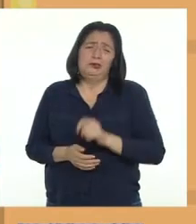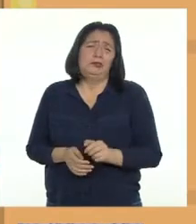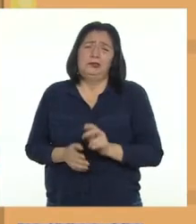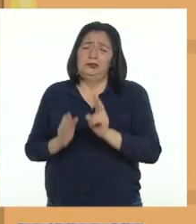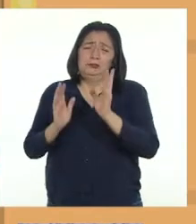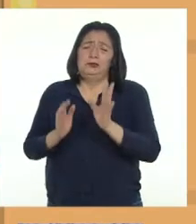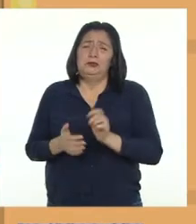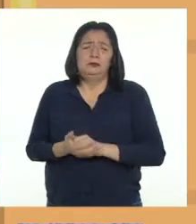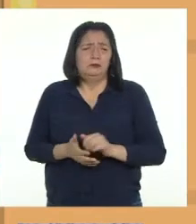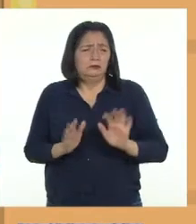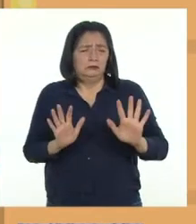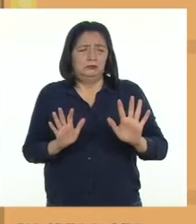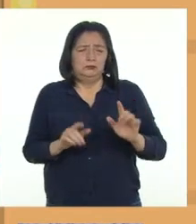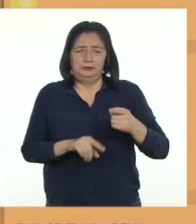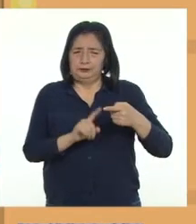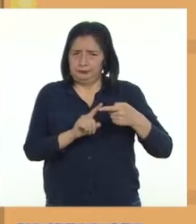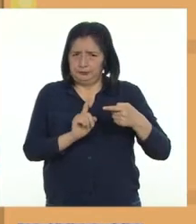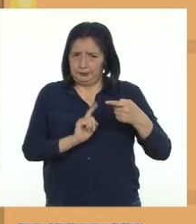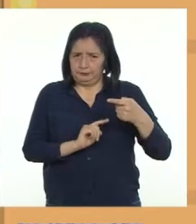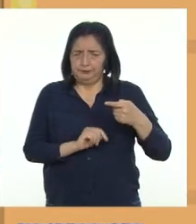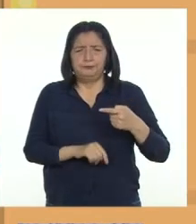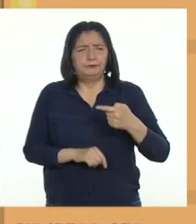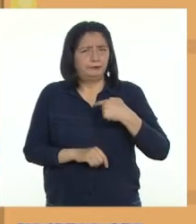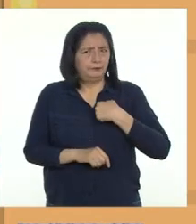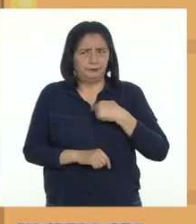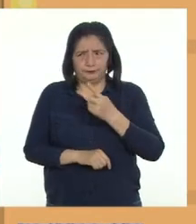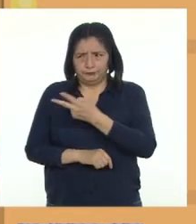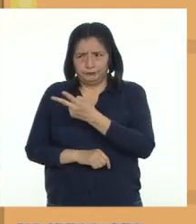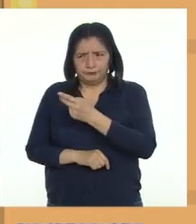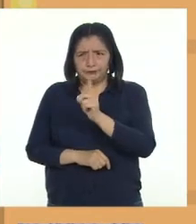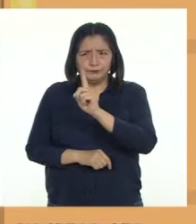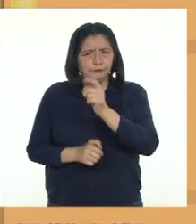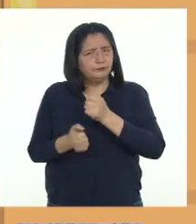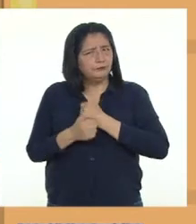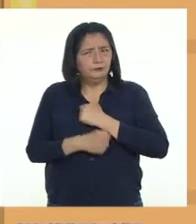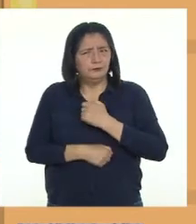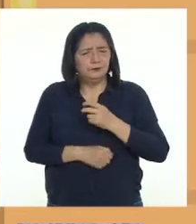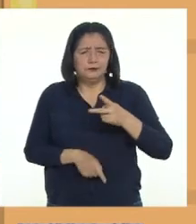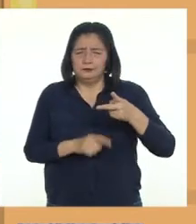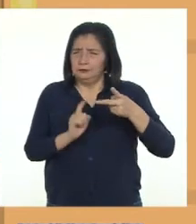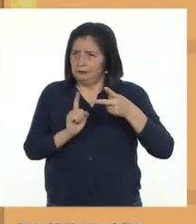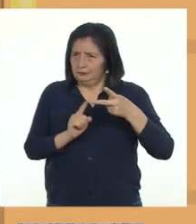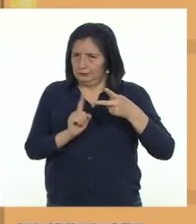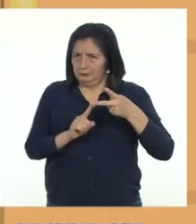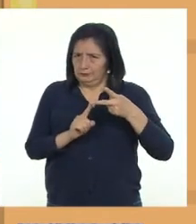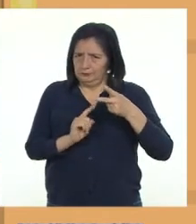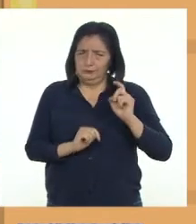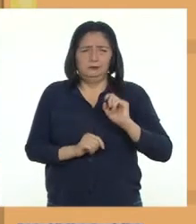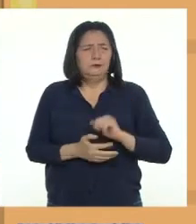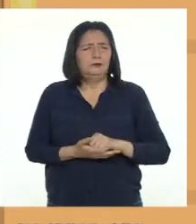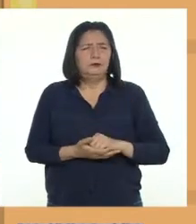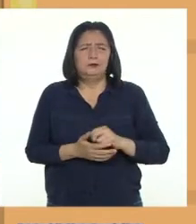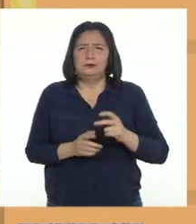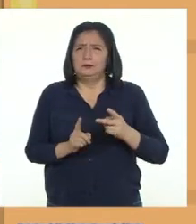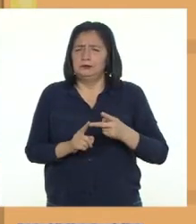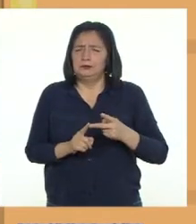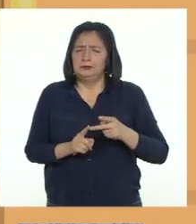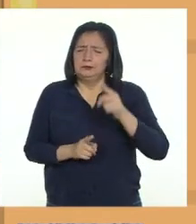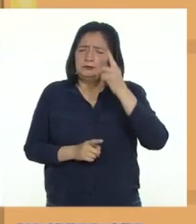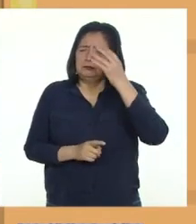Vera. Punto número uno. Yo no los quiero. Punto número dos.